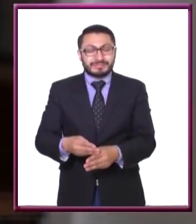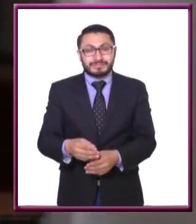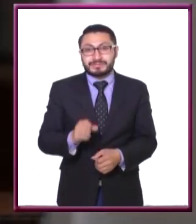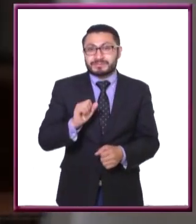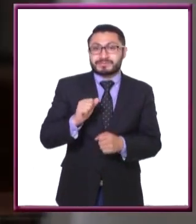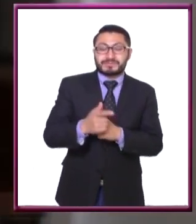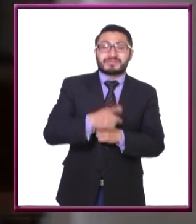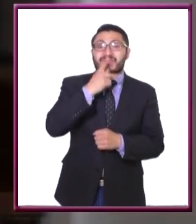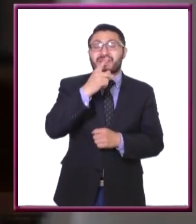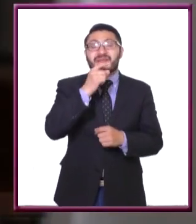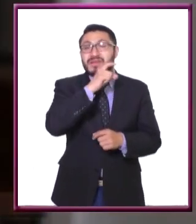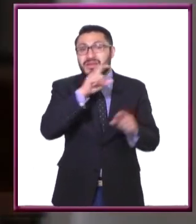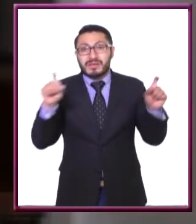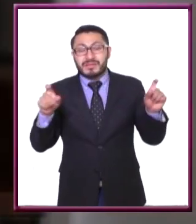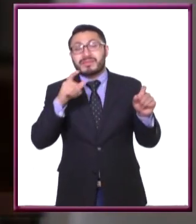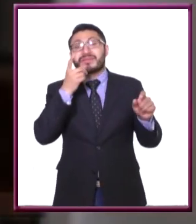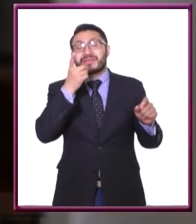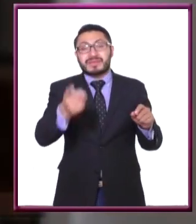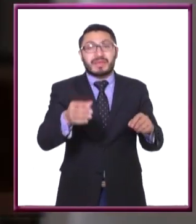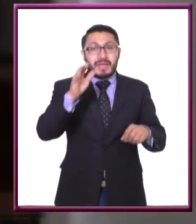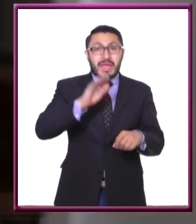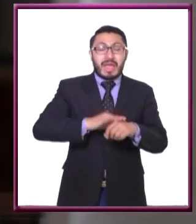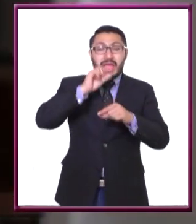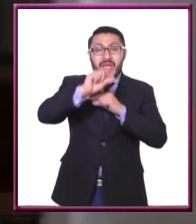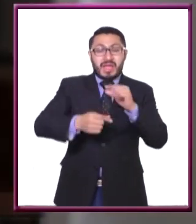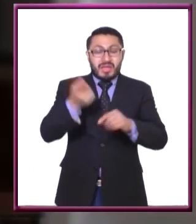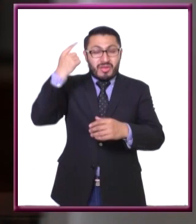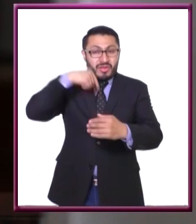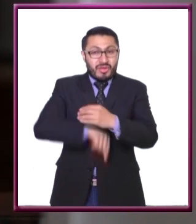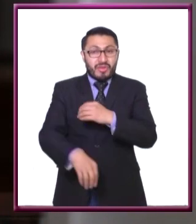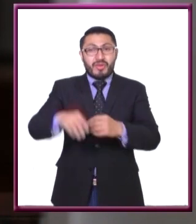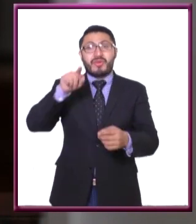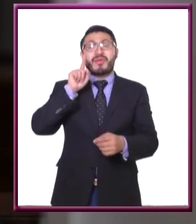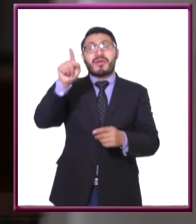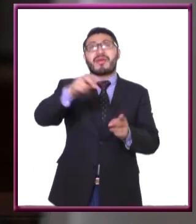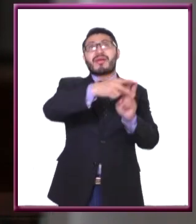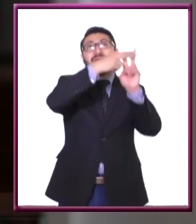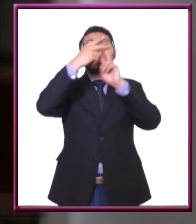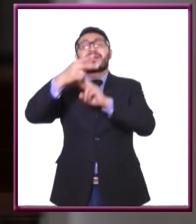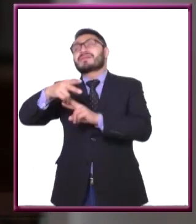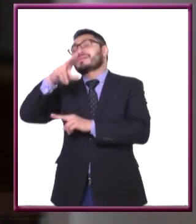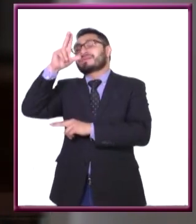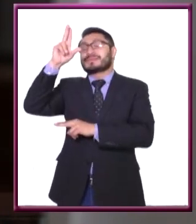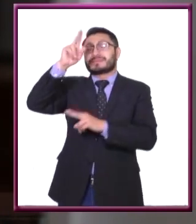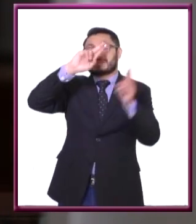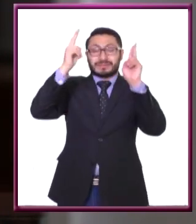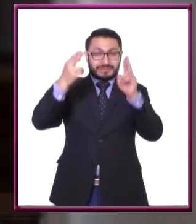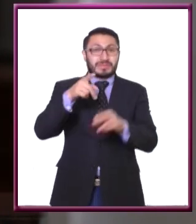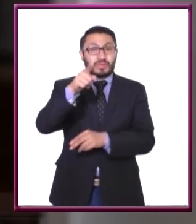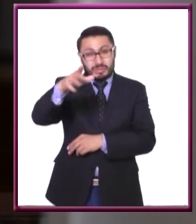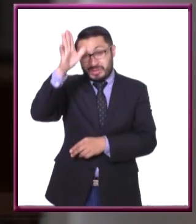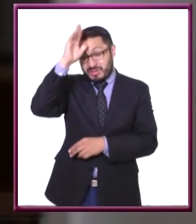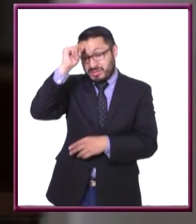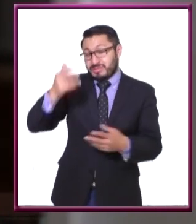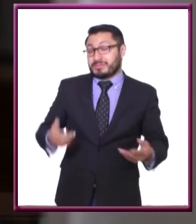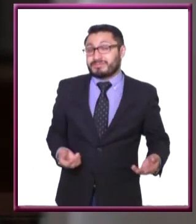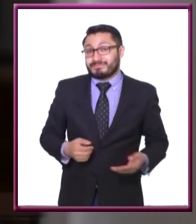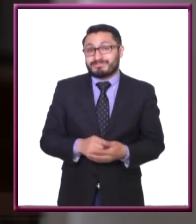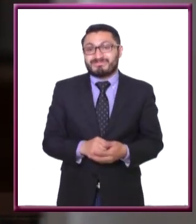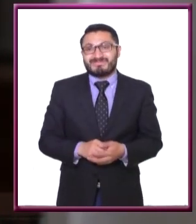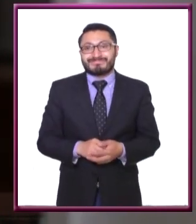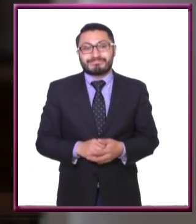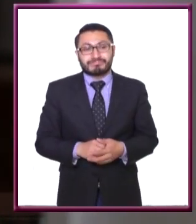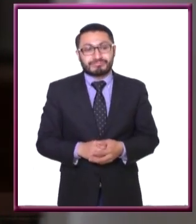Hay una frase que dice que hay más átomos en nuestro cuerpo que estrellas en el universo. ¿Usted está 100% de acuerdo con esta frase?